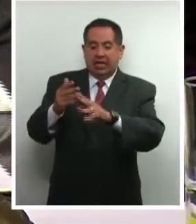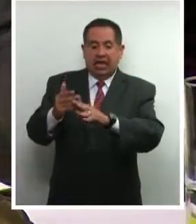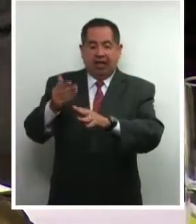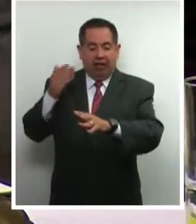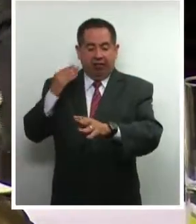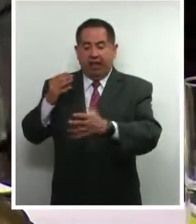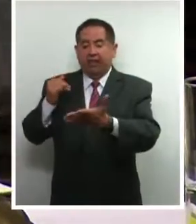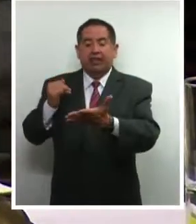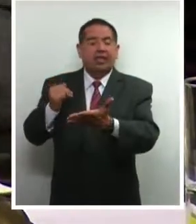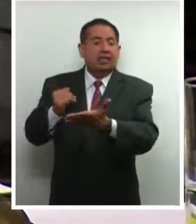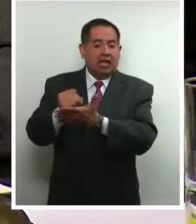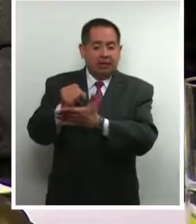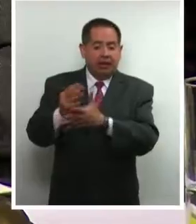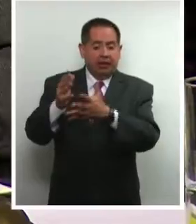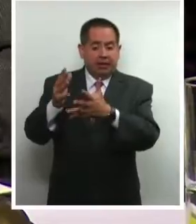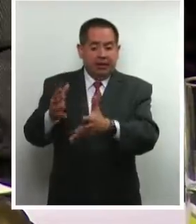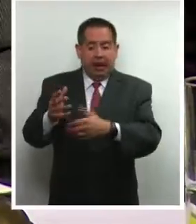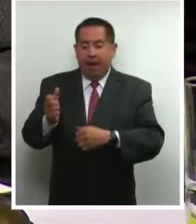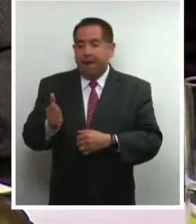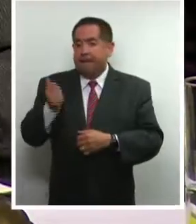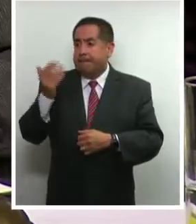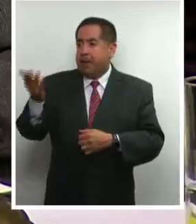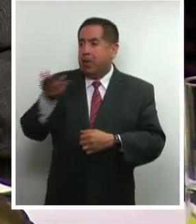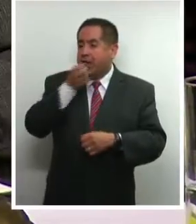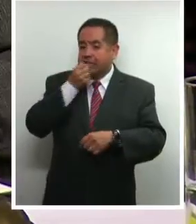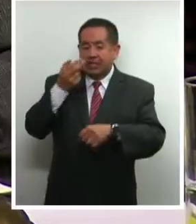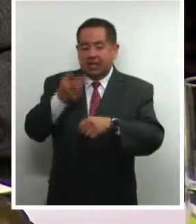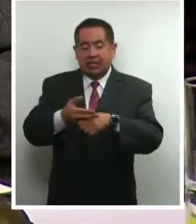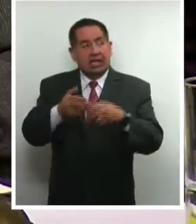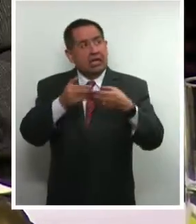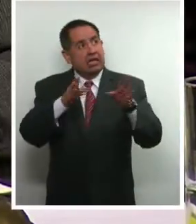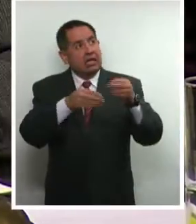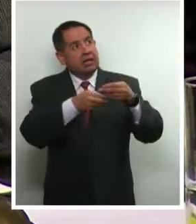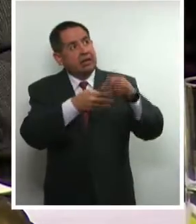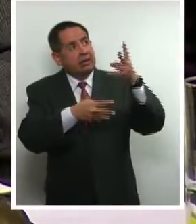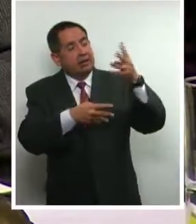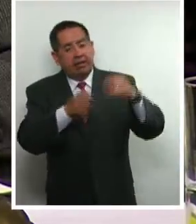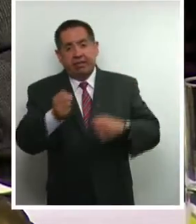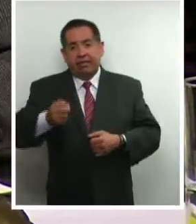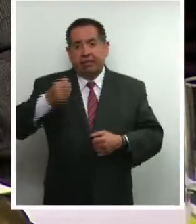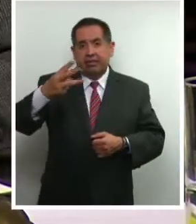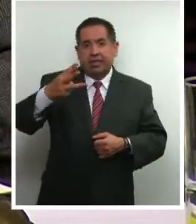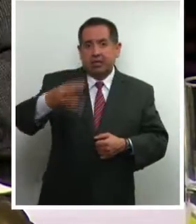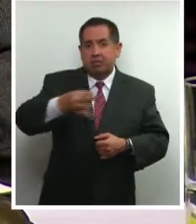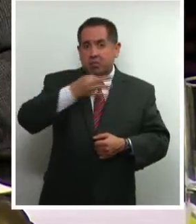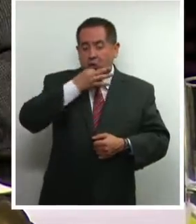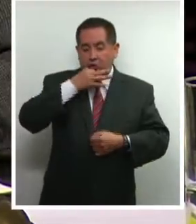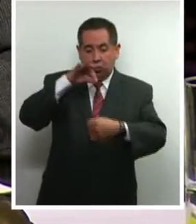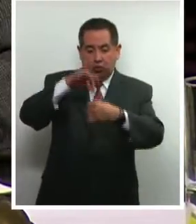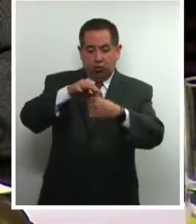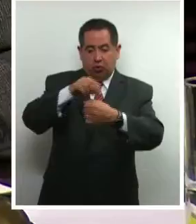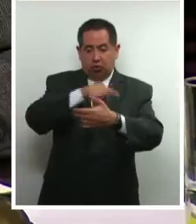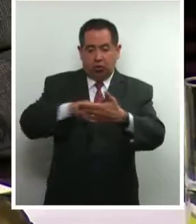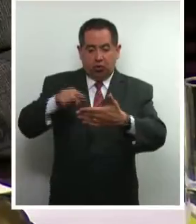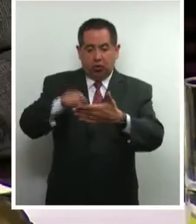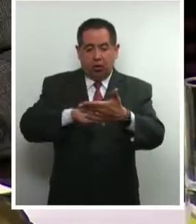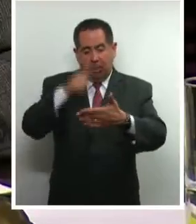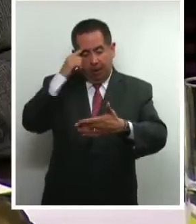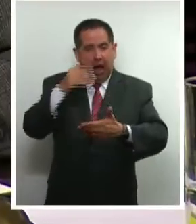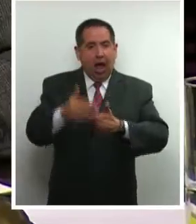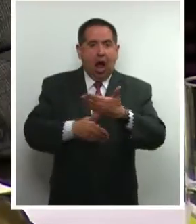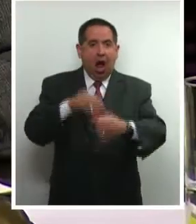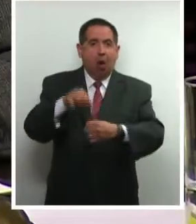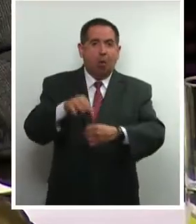de dictamen, y pido a la Secretaría abra el sistema electrónico por 3 minutos para proceder a la